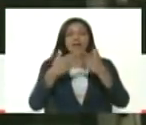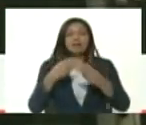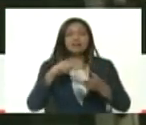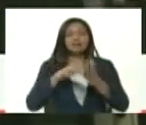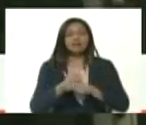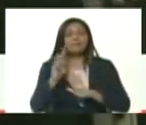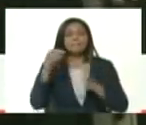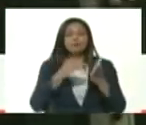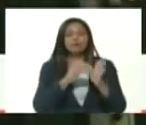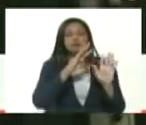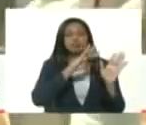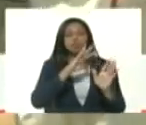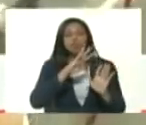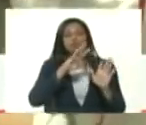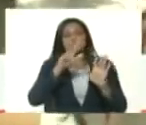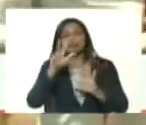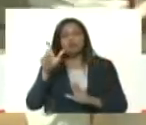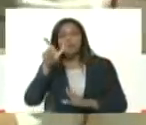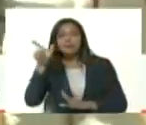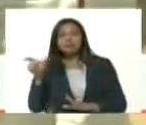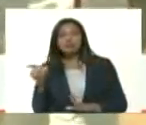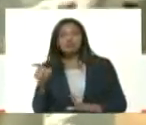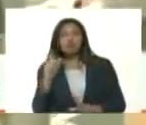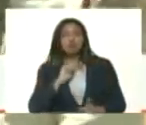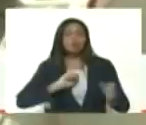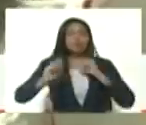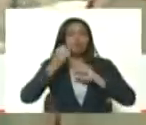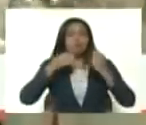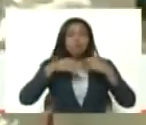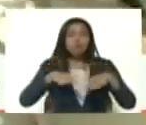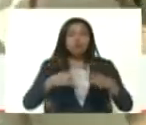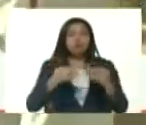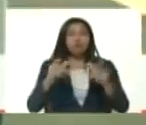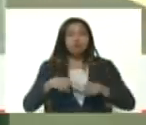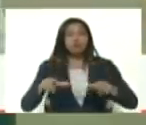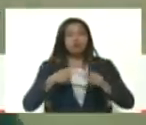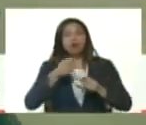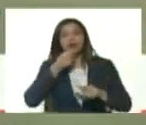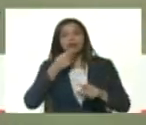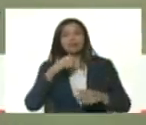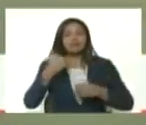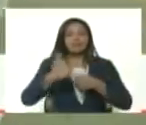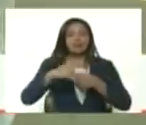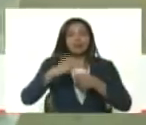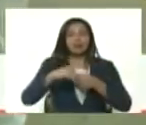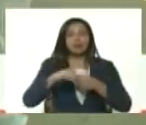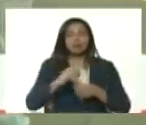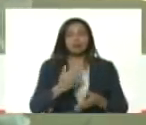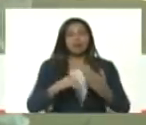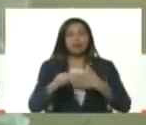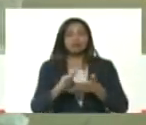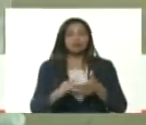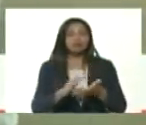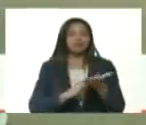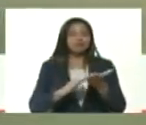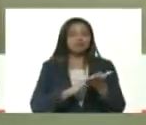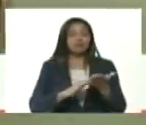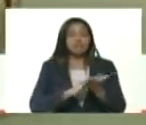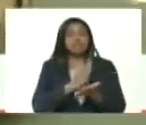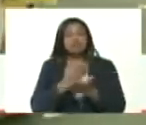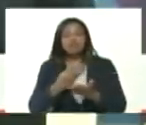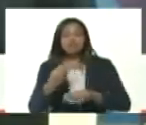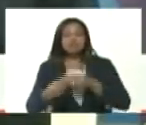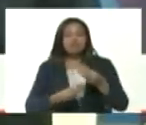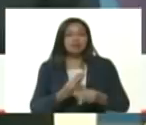de 1.432 camaradas que están desplegados en esta ciudad hermosa de Maracaibo y se van a rescatar, como se han